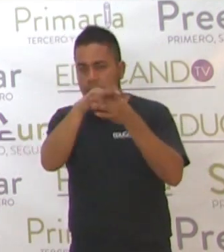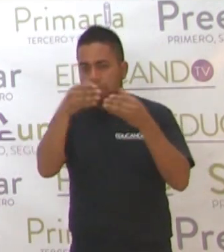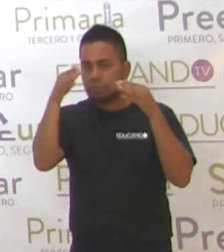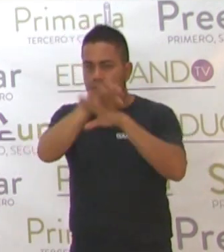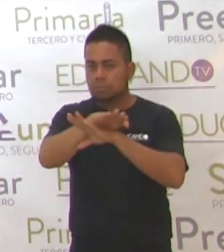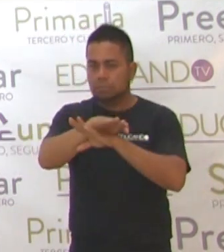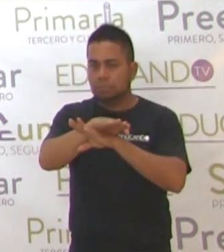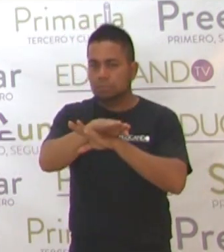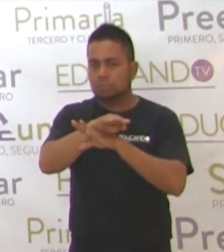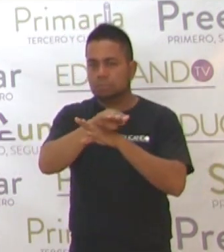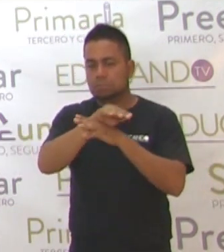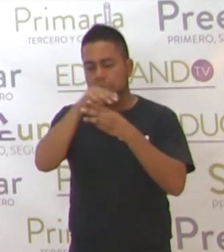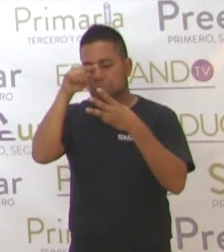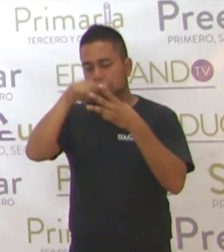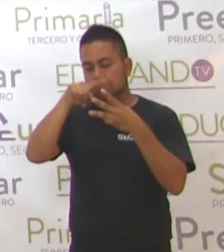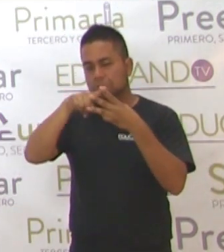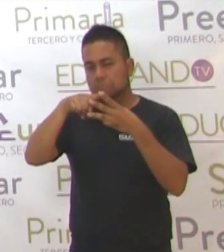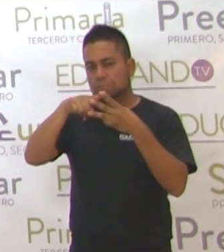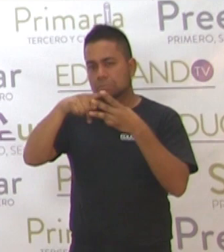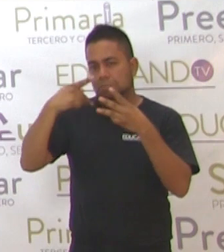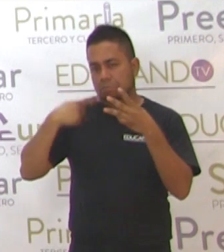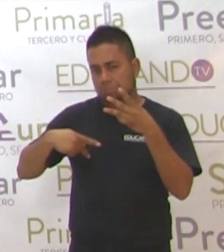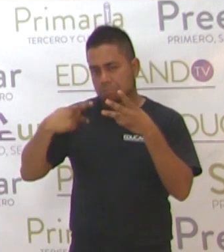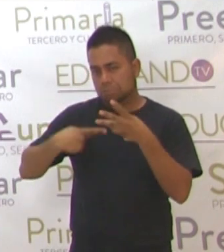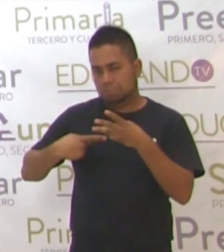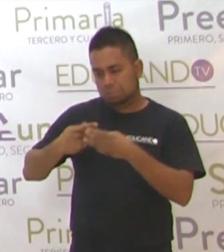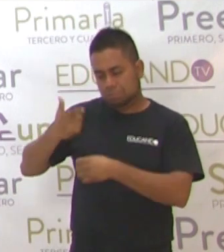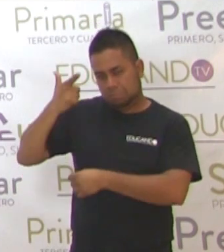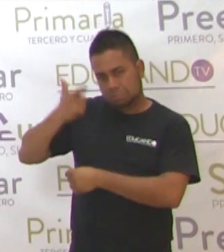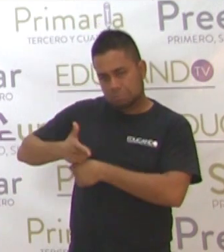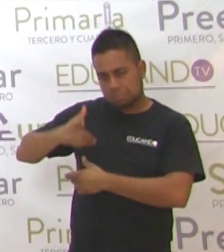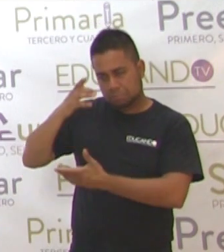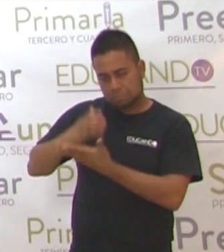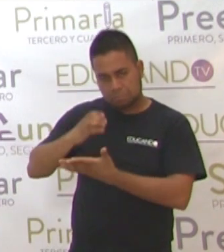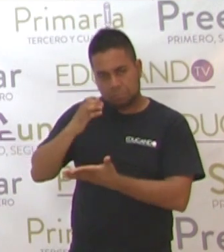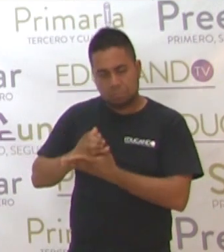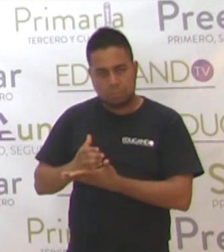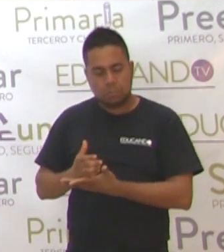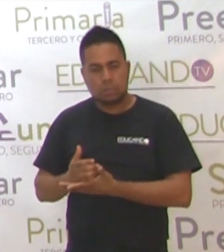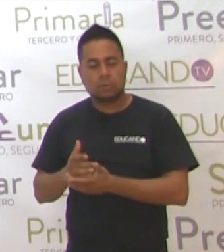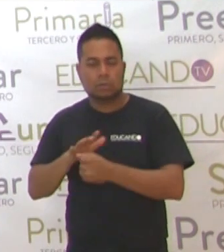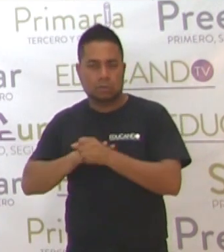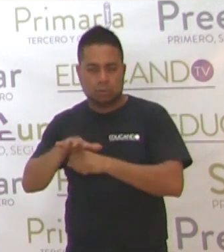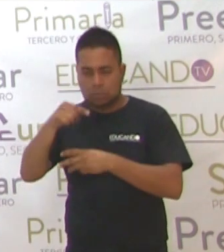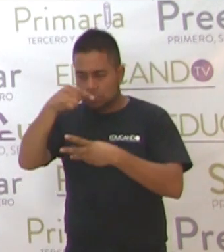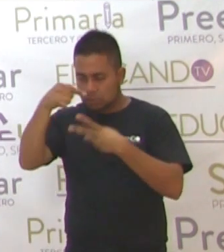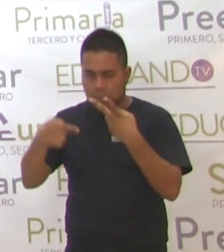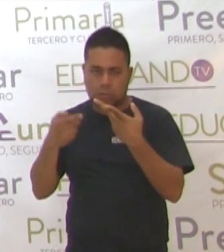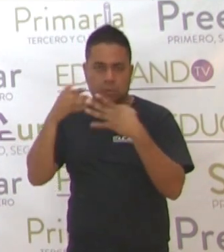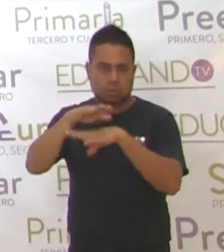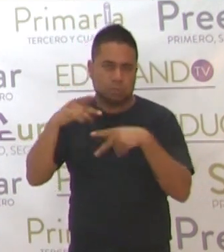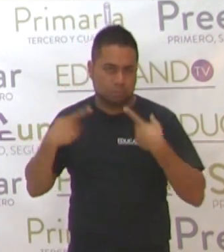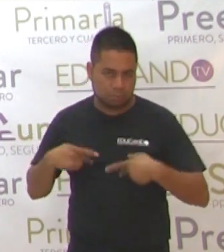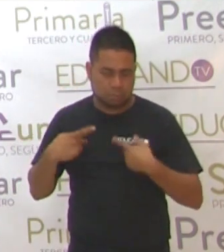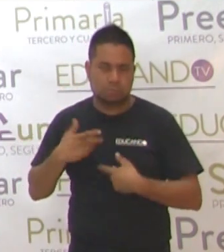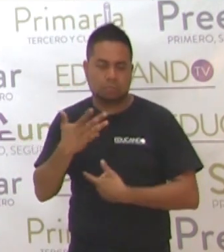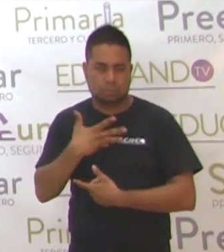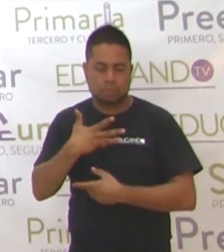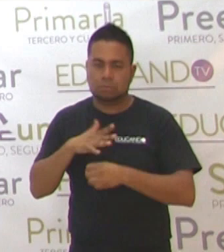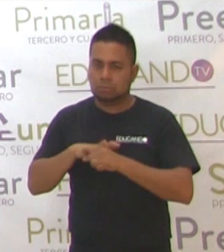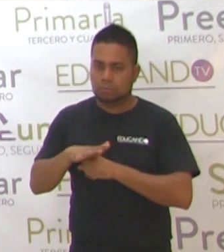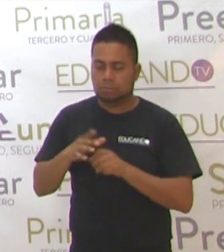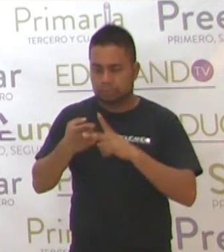de persona identifica y en tu libreta donde están ubicados y cuáles son los dípticos de persona